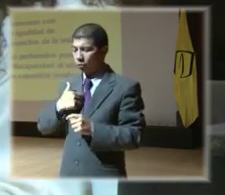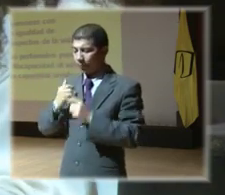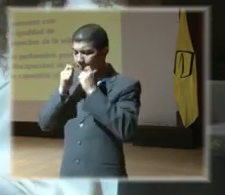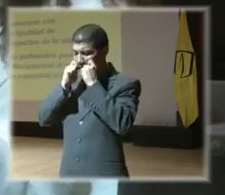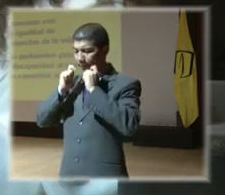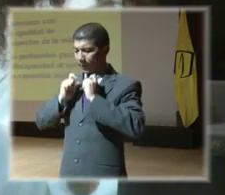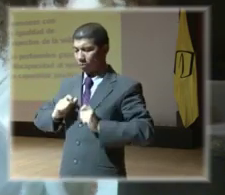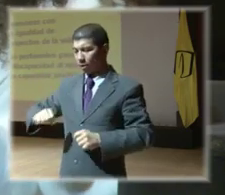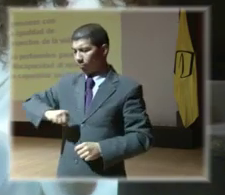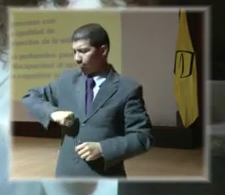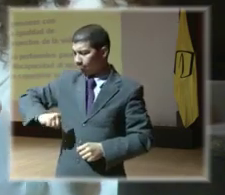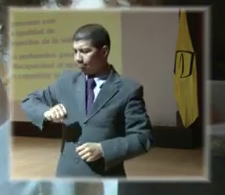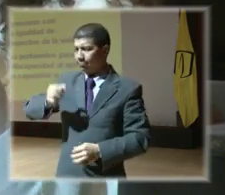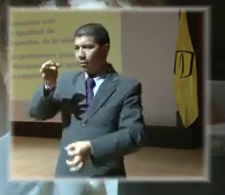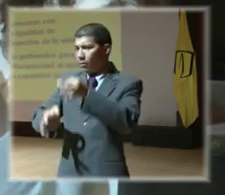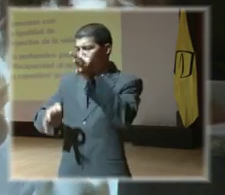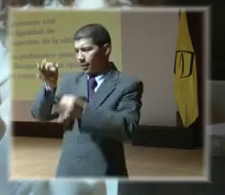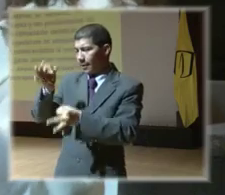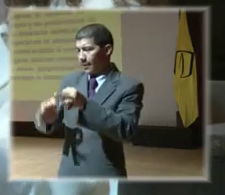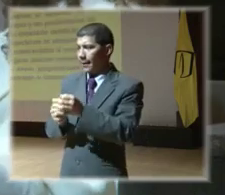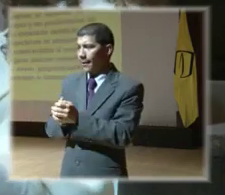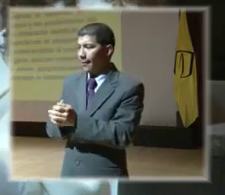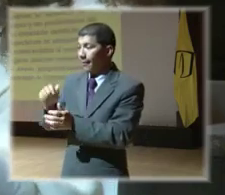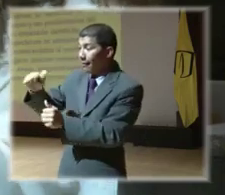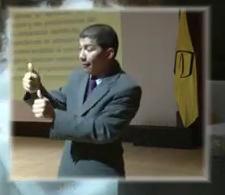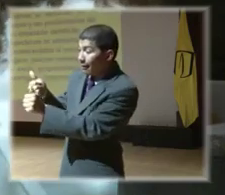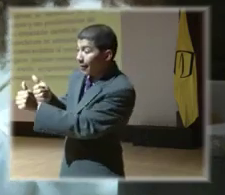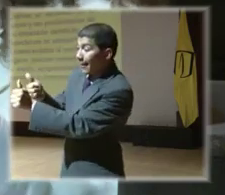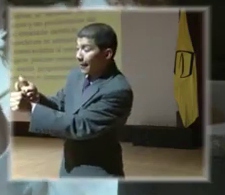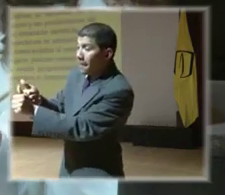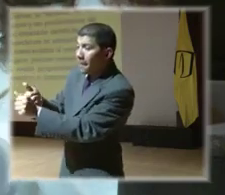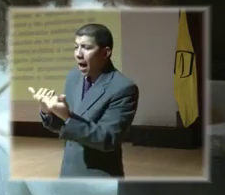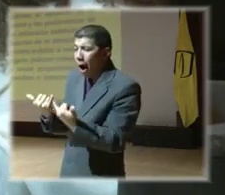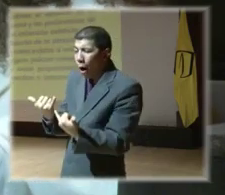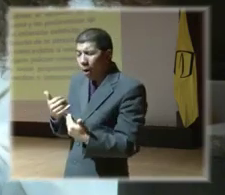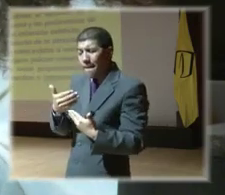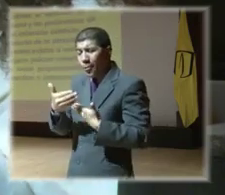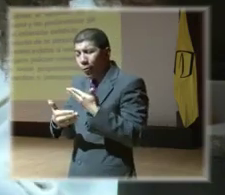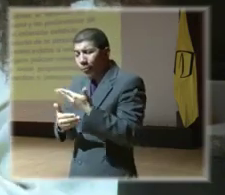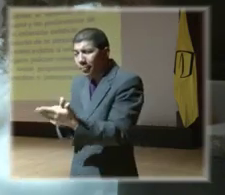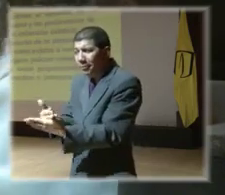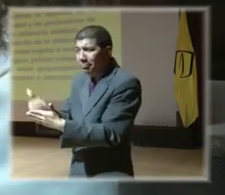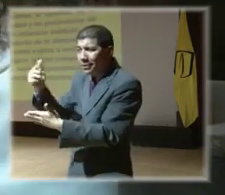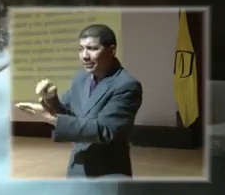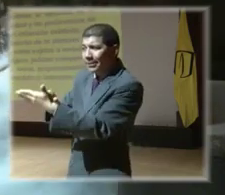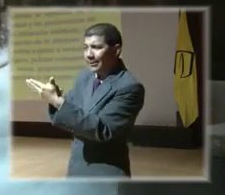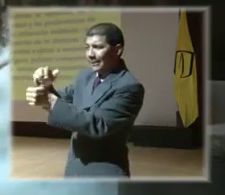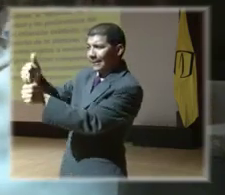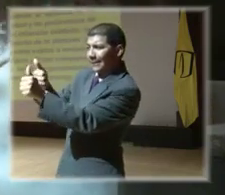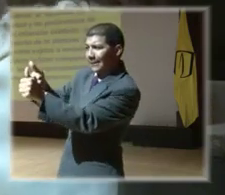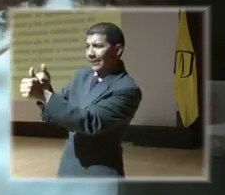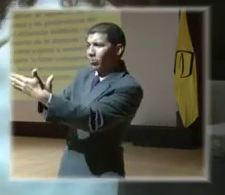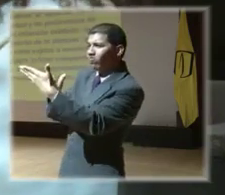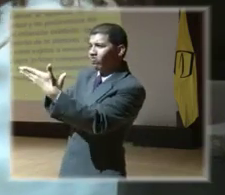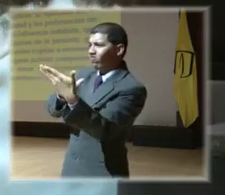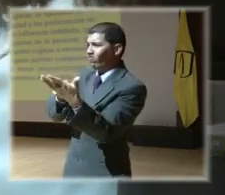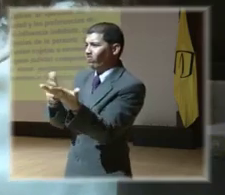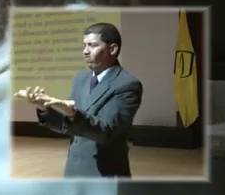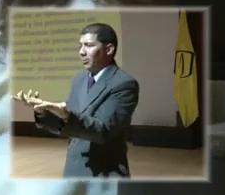ley. Entonces estamos solamente empezando a como ver las intersecciones que se puede ver, pero la verdad